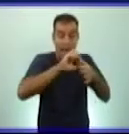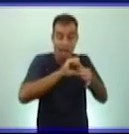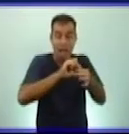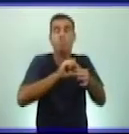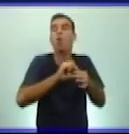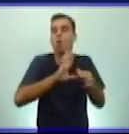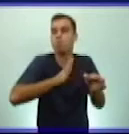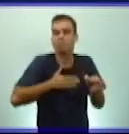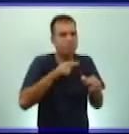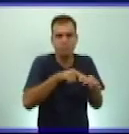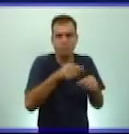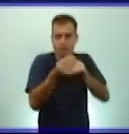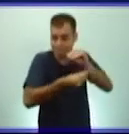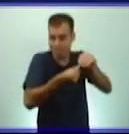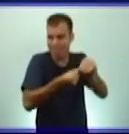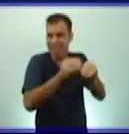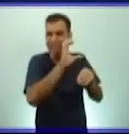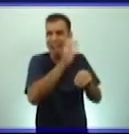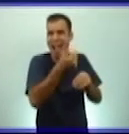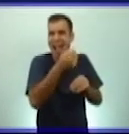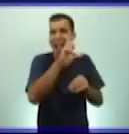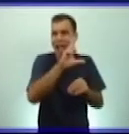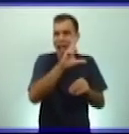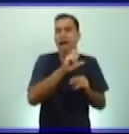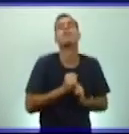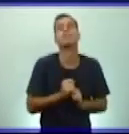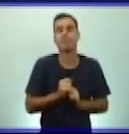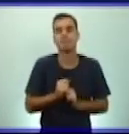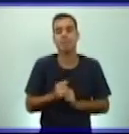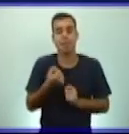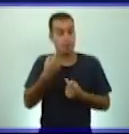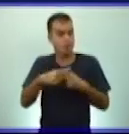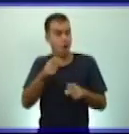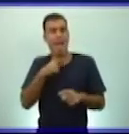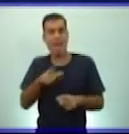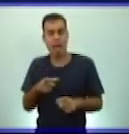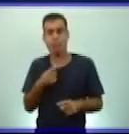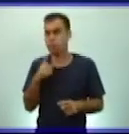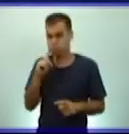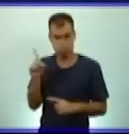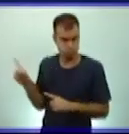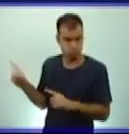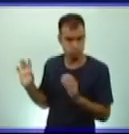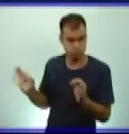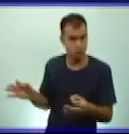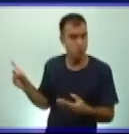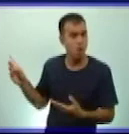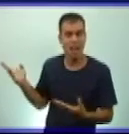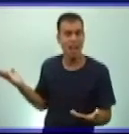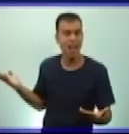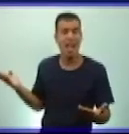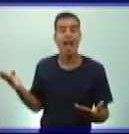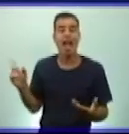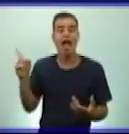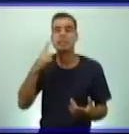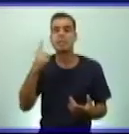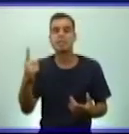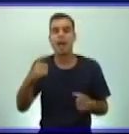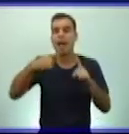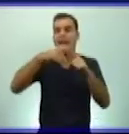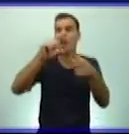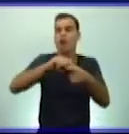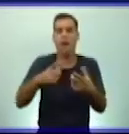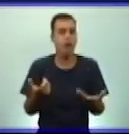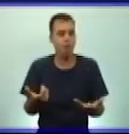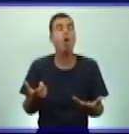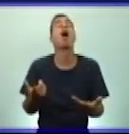sería caloría. Pero pongamos este ejemplo en el que la masa está expresada en kilogramos y